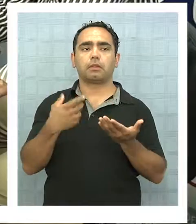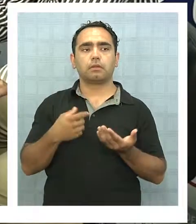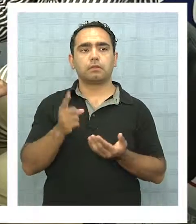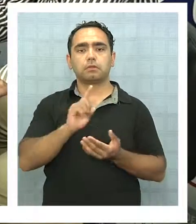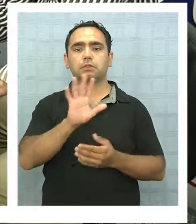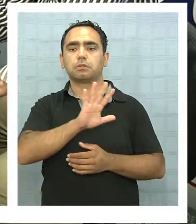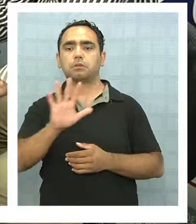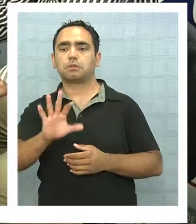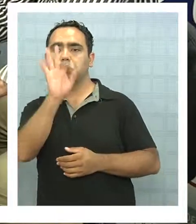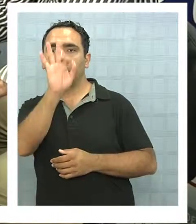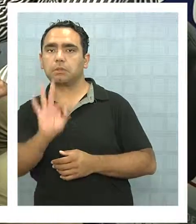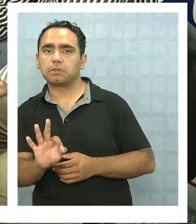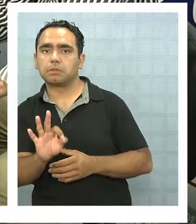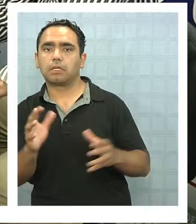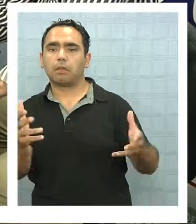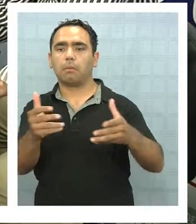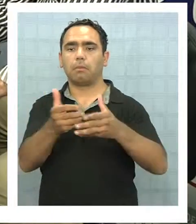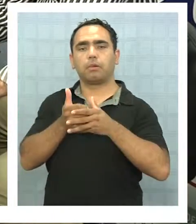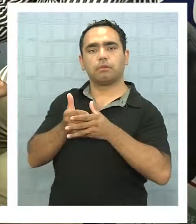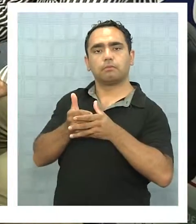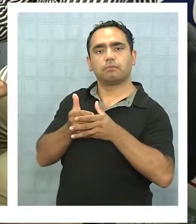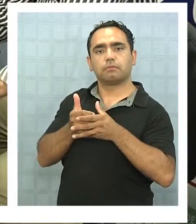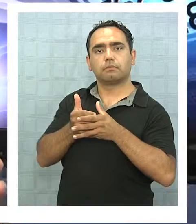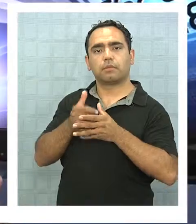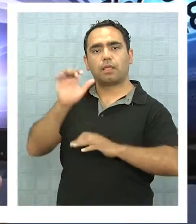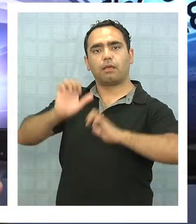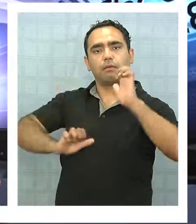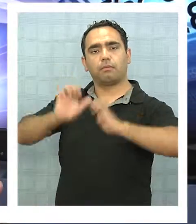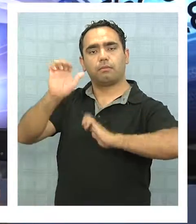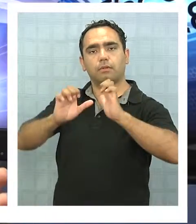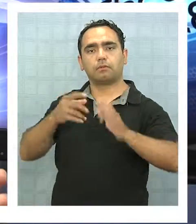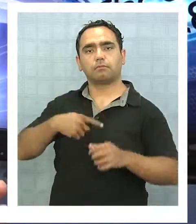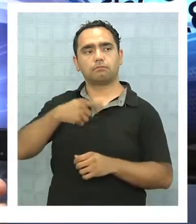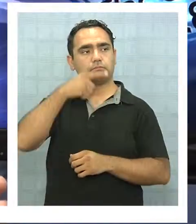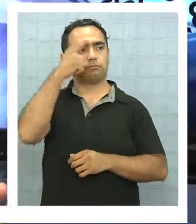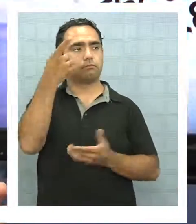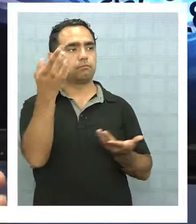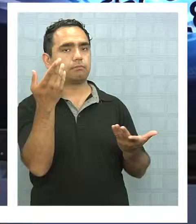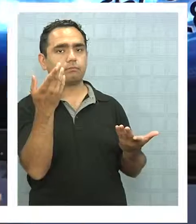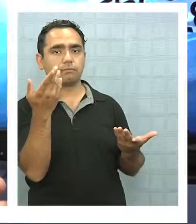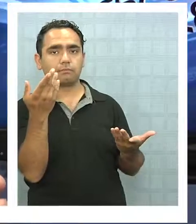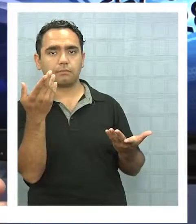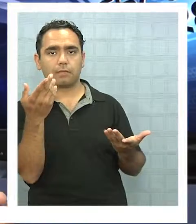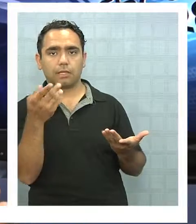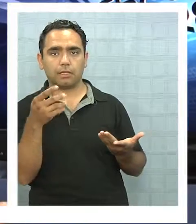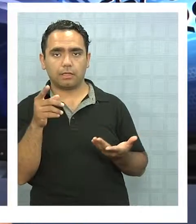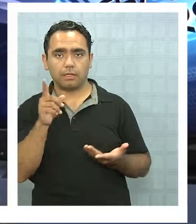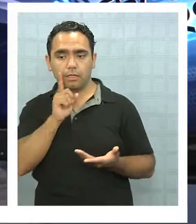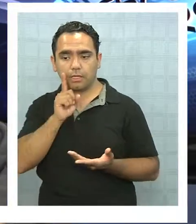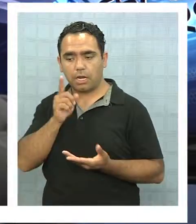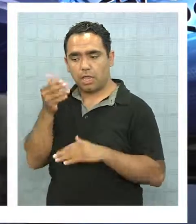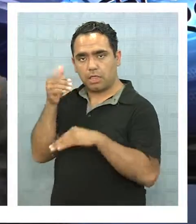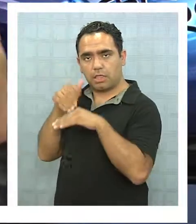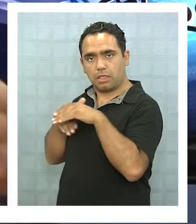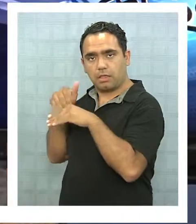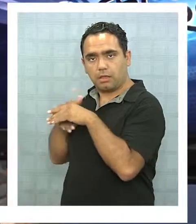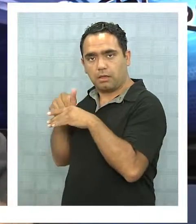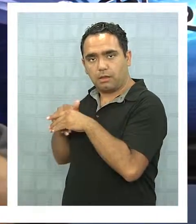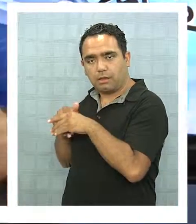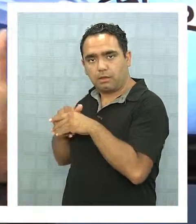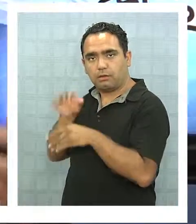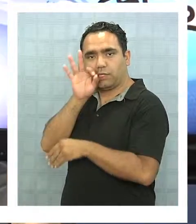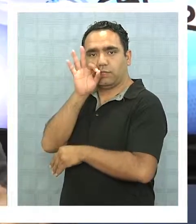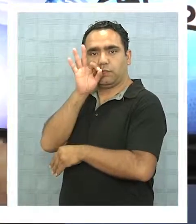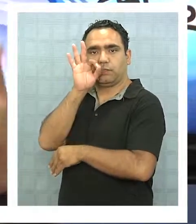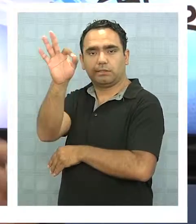ese 55%, que es de donde cualquier élite legítima debe sacar dinero precisamente para